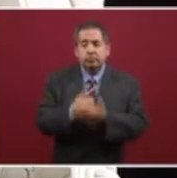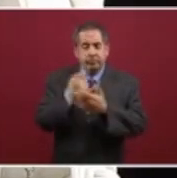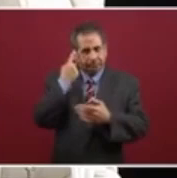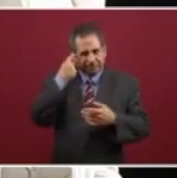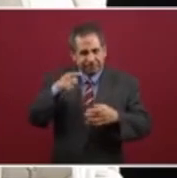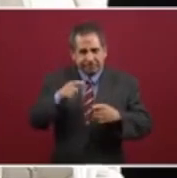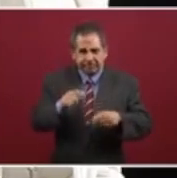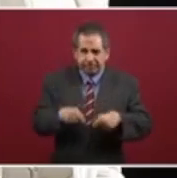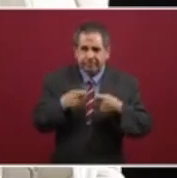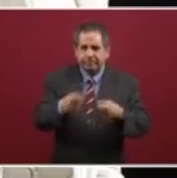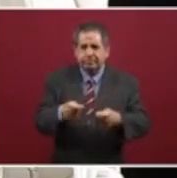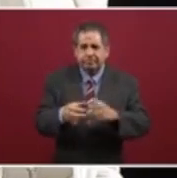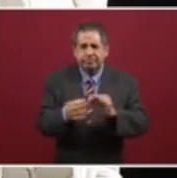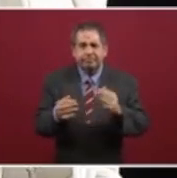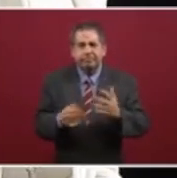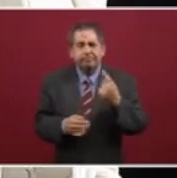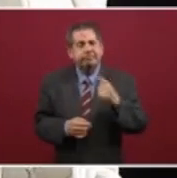garanticen